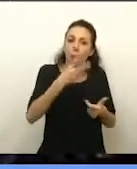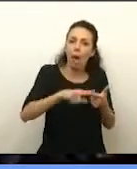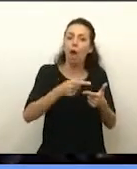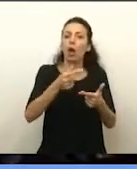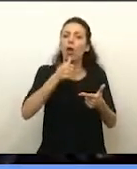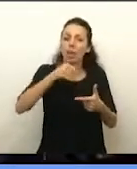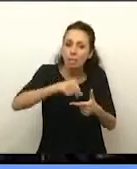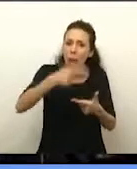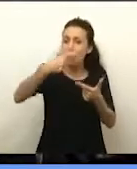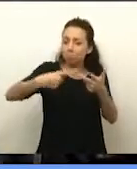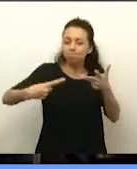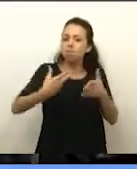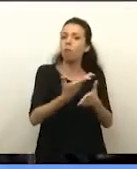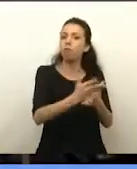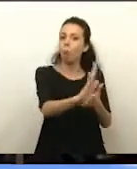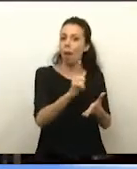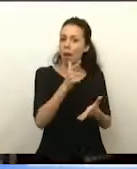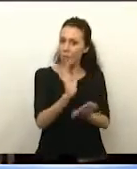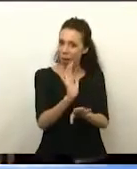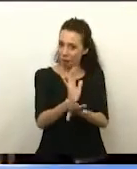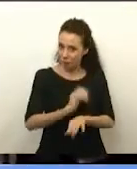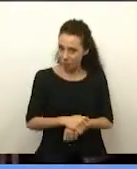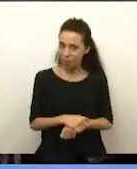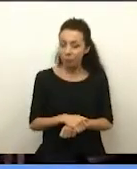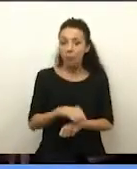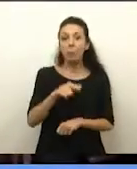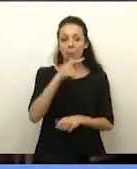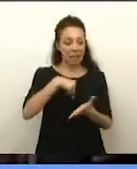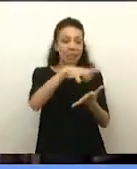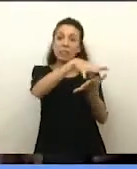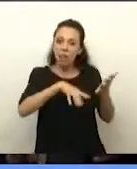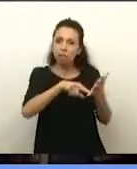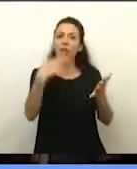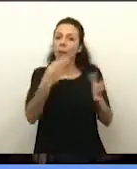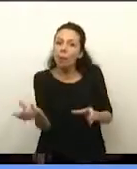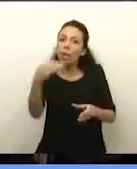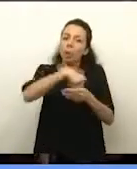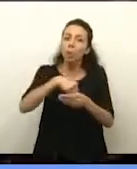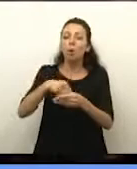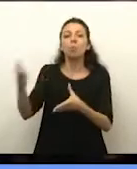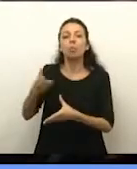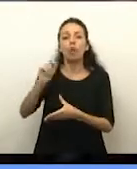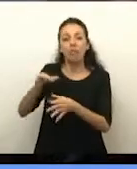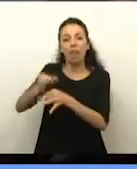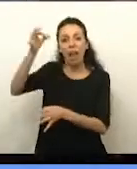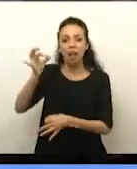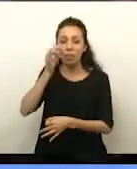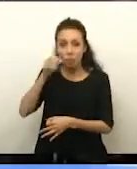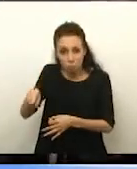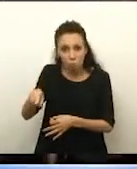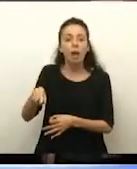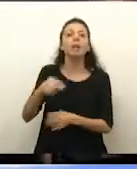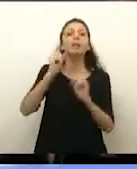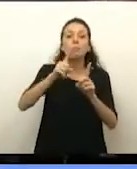nos parece que en el texto este estarían incluidos también los cañeros y en todo caso con la reglamentación posterior